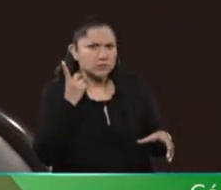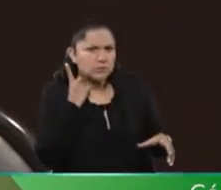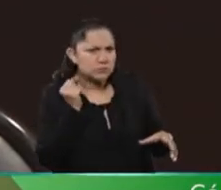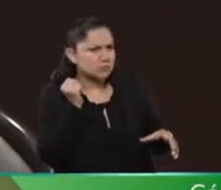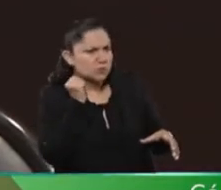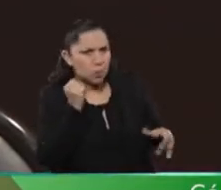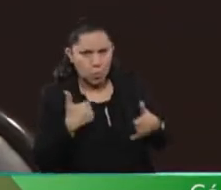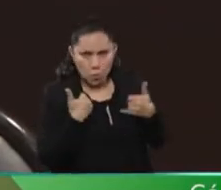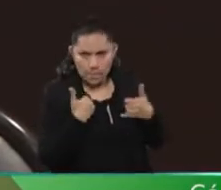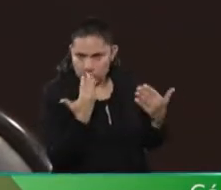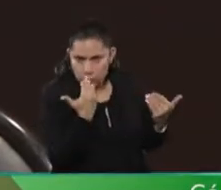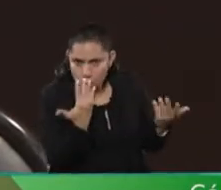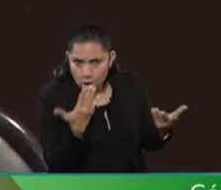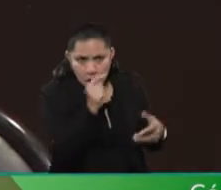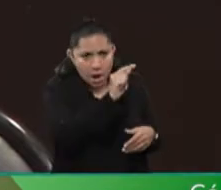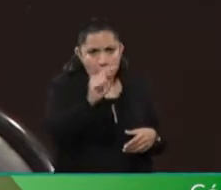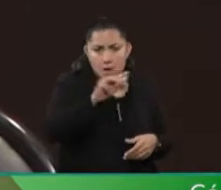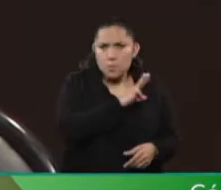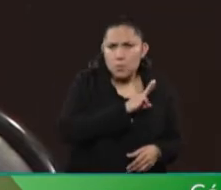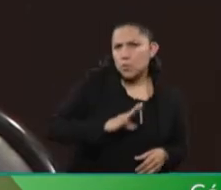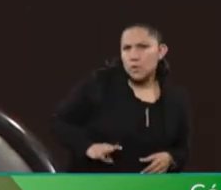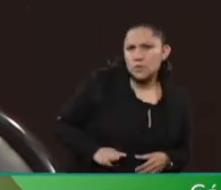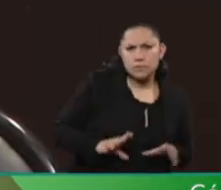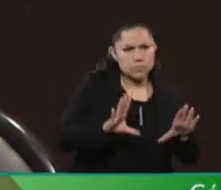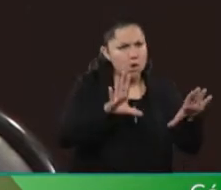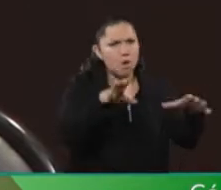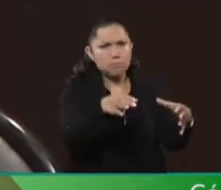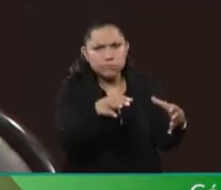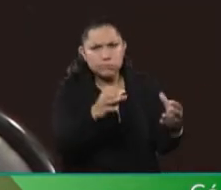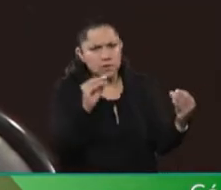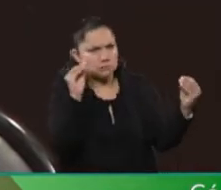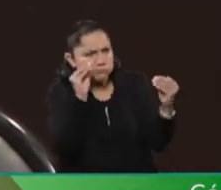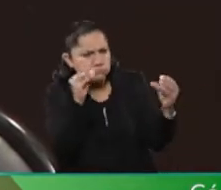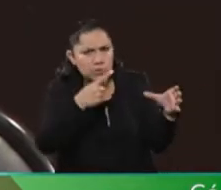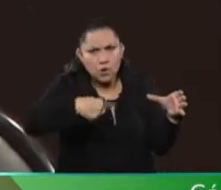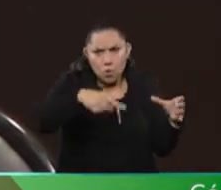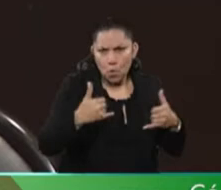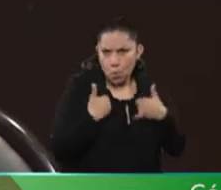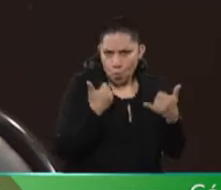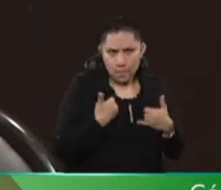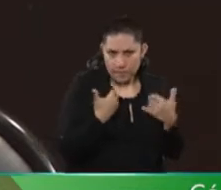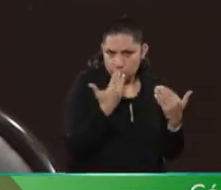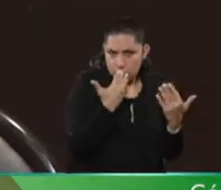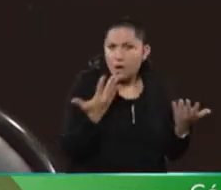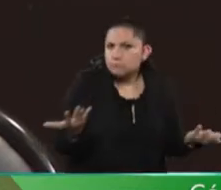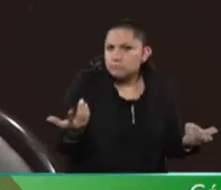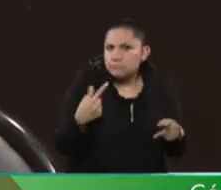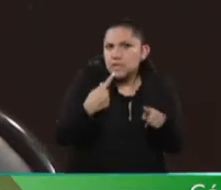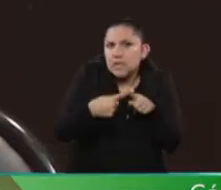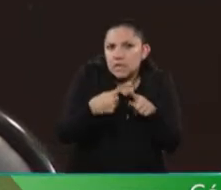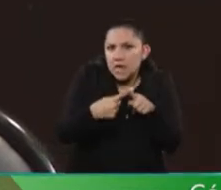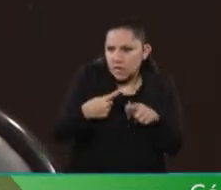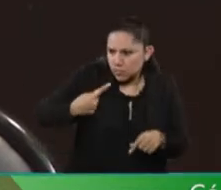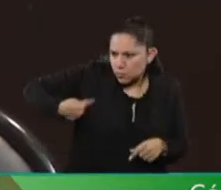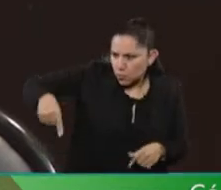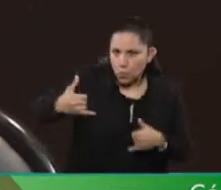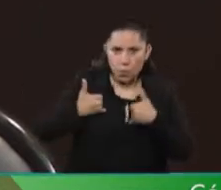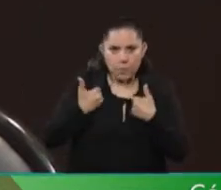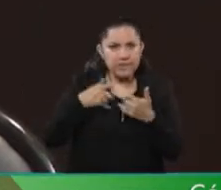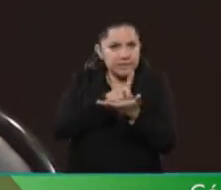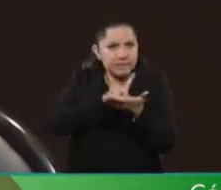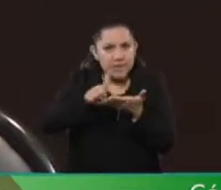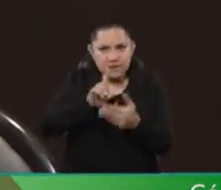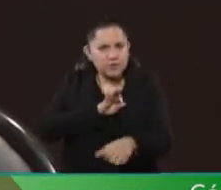entonces quién va a velar por nuestros intereses Quién va a velar por nuestros derechos y estoy hablando del bajo porcentaje Claro que los